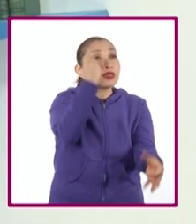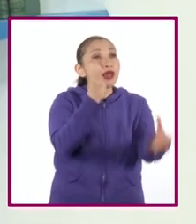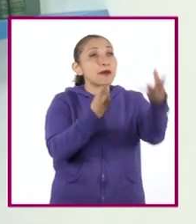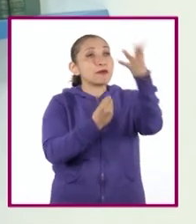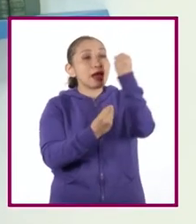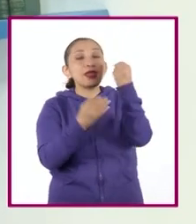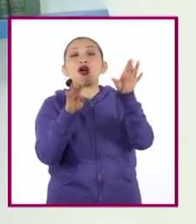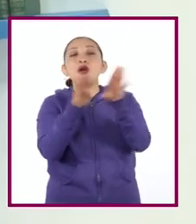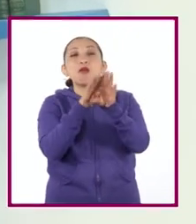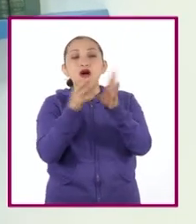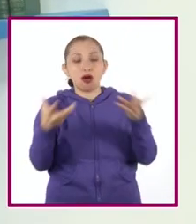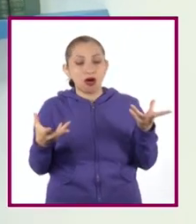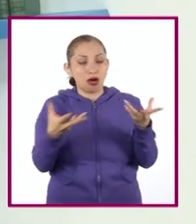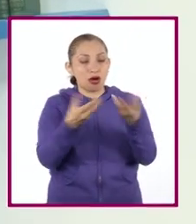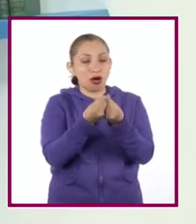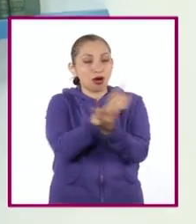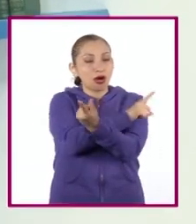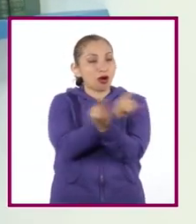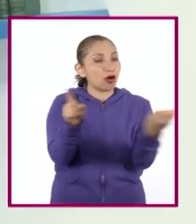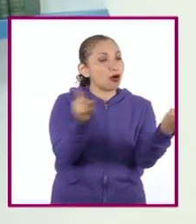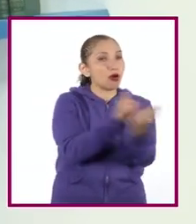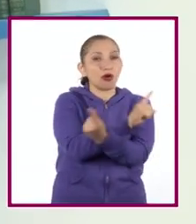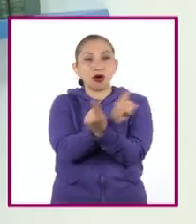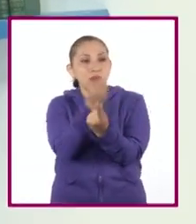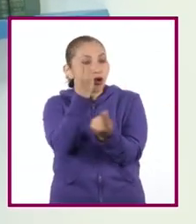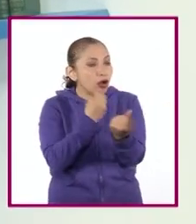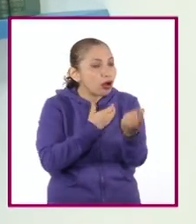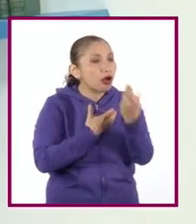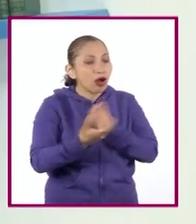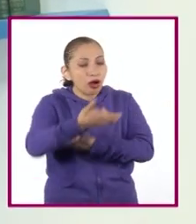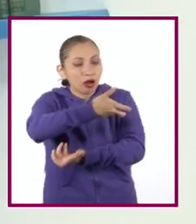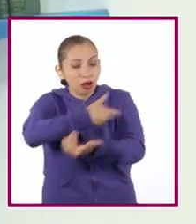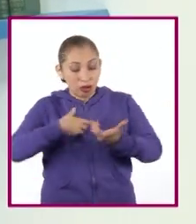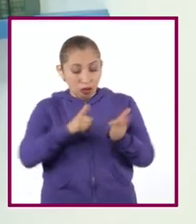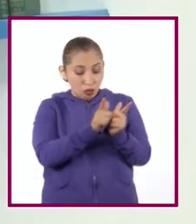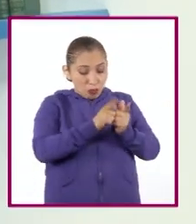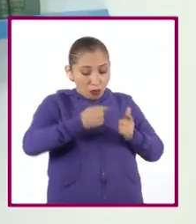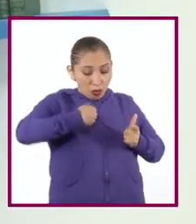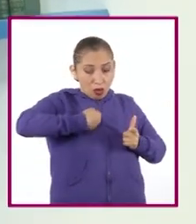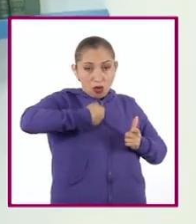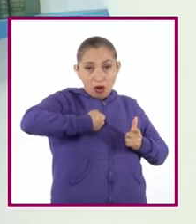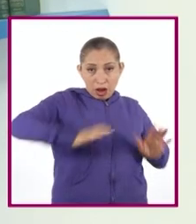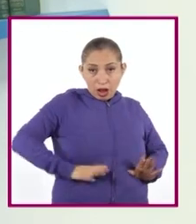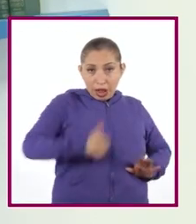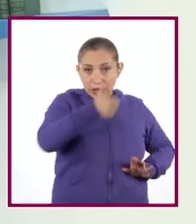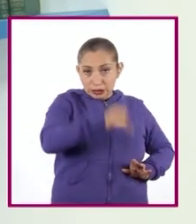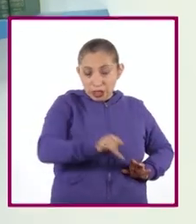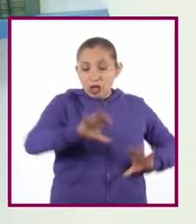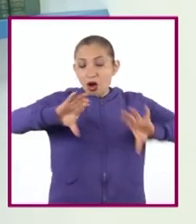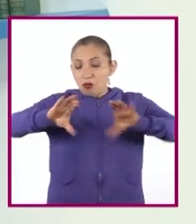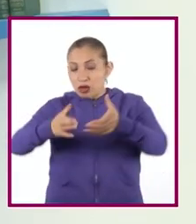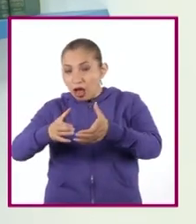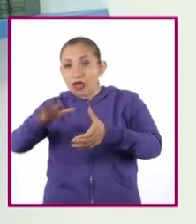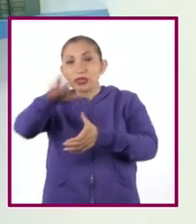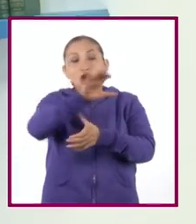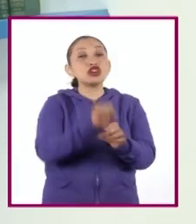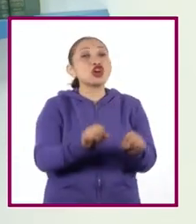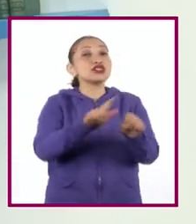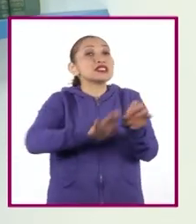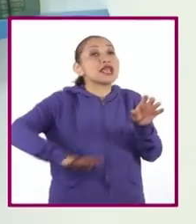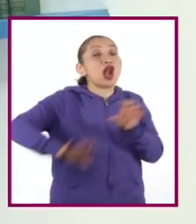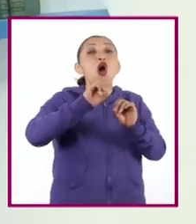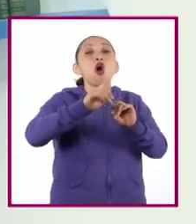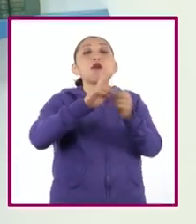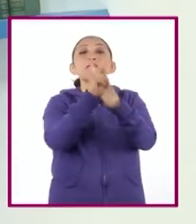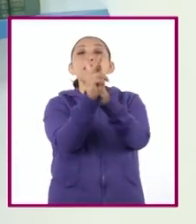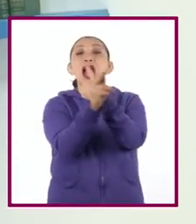la interacción con los demás y nos identifica como grupo, comunidad, sociedad o nación